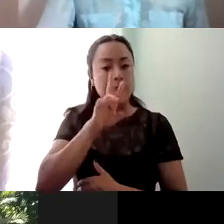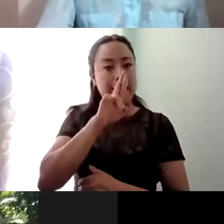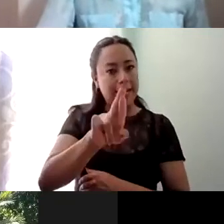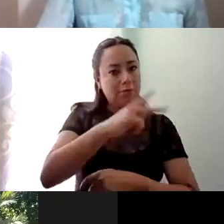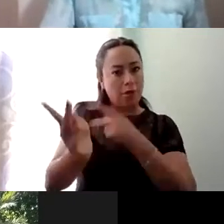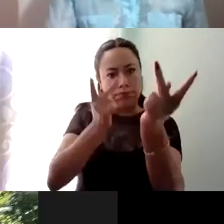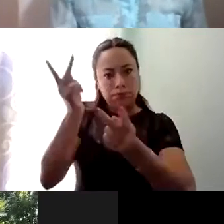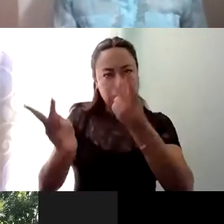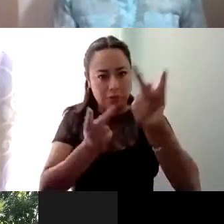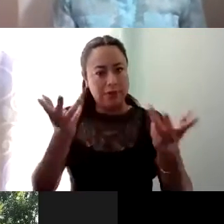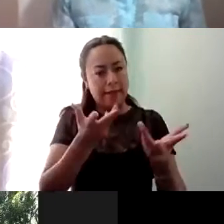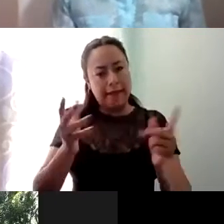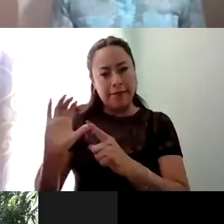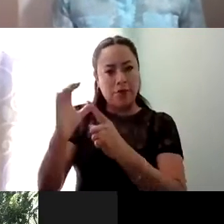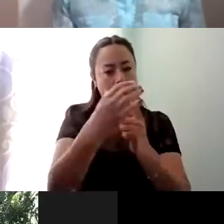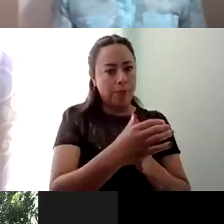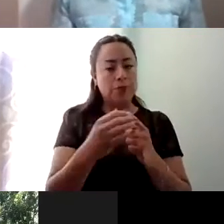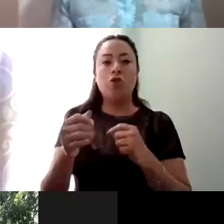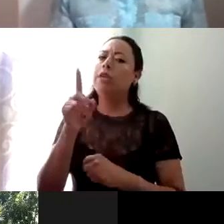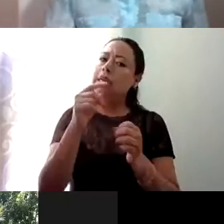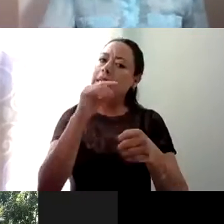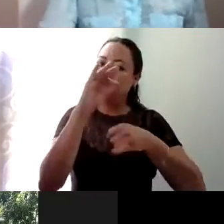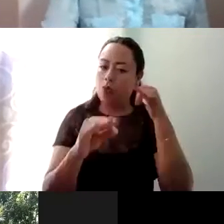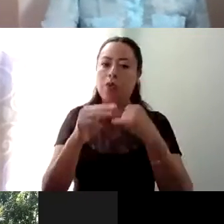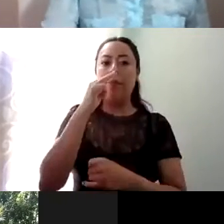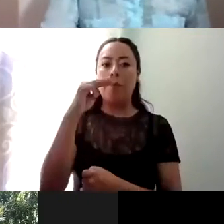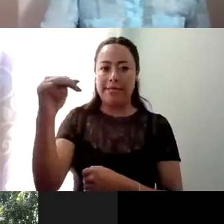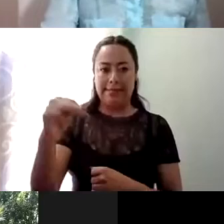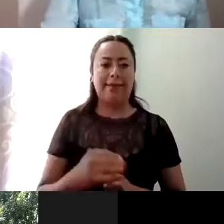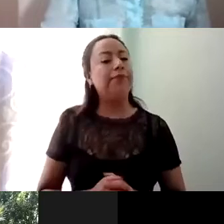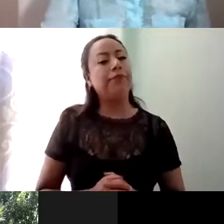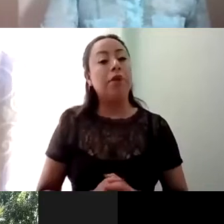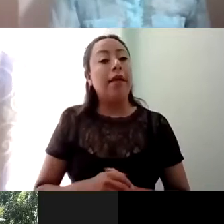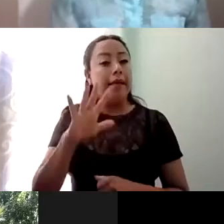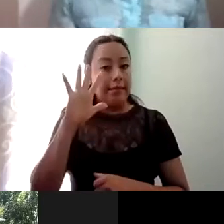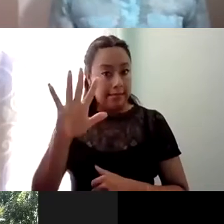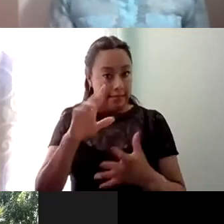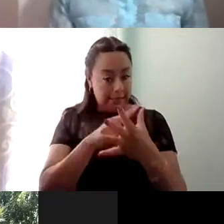diputados de la comisión y emitir un mensaje final. 5. El presidente de la Comisión